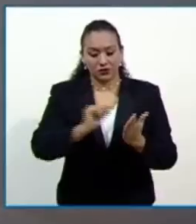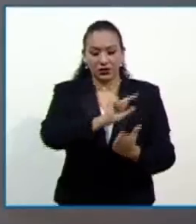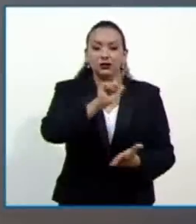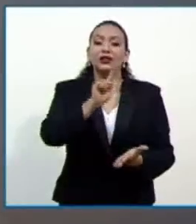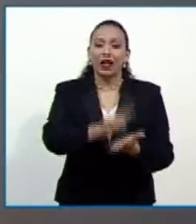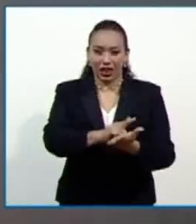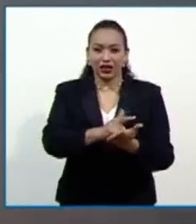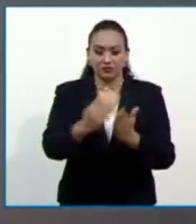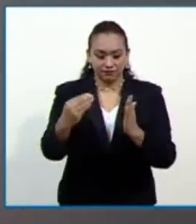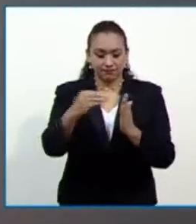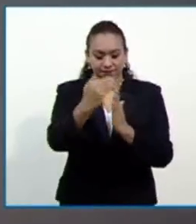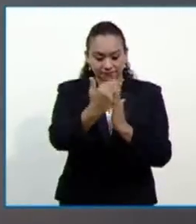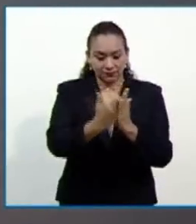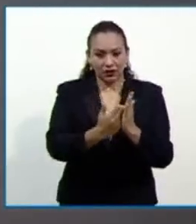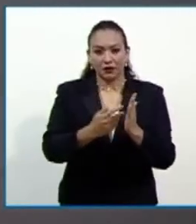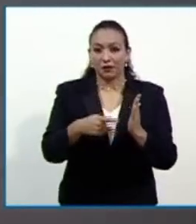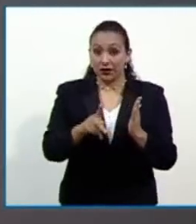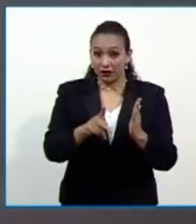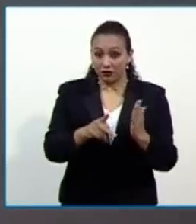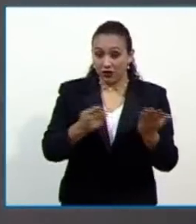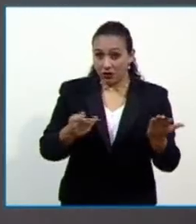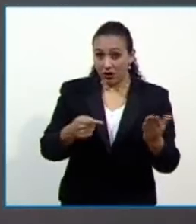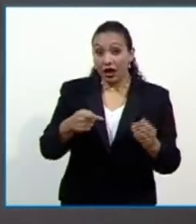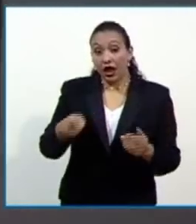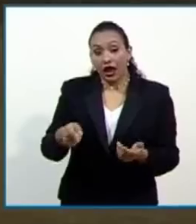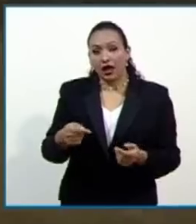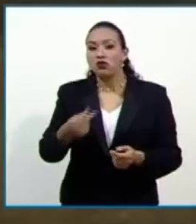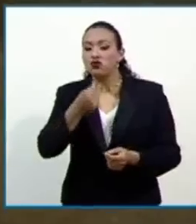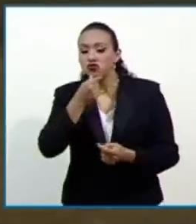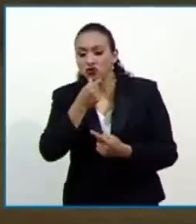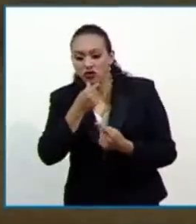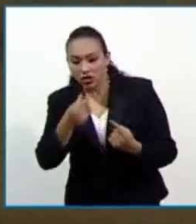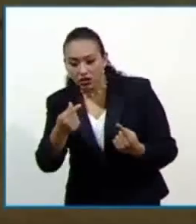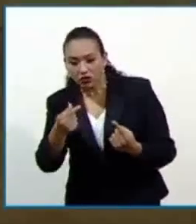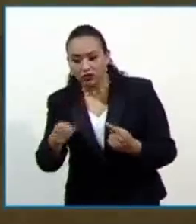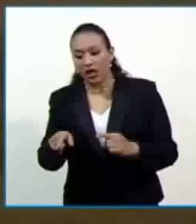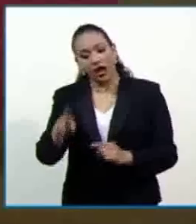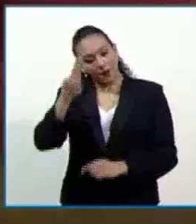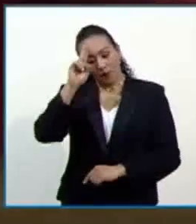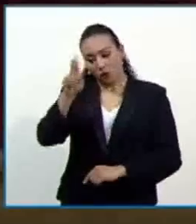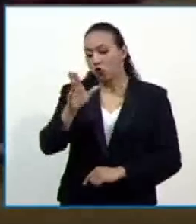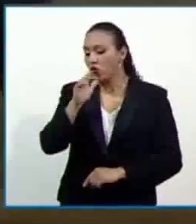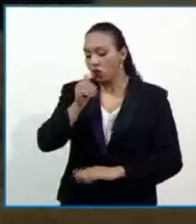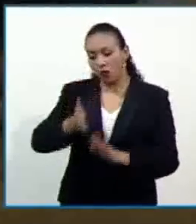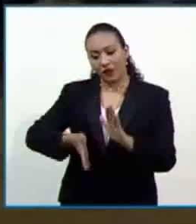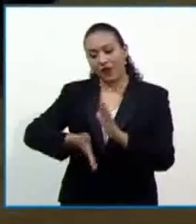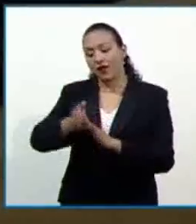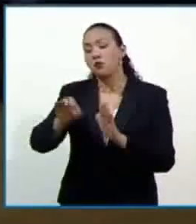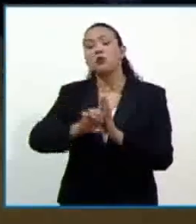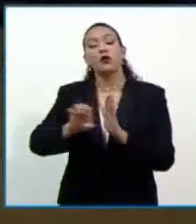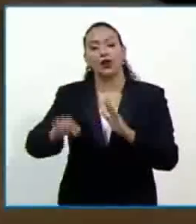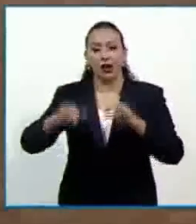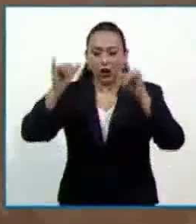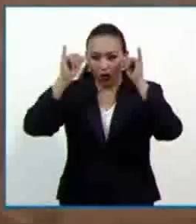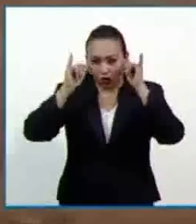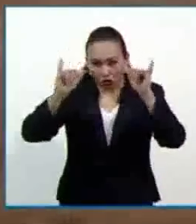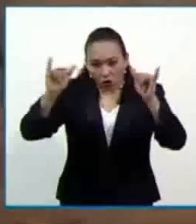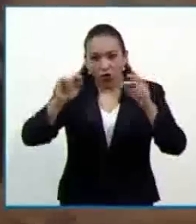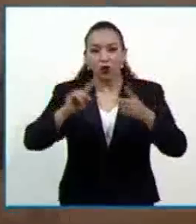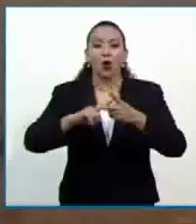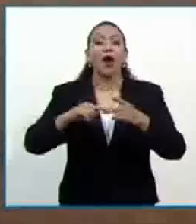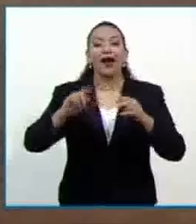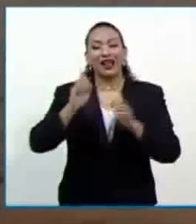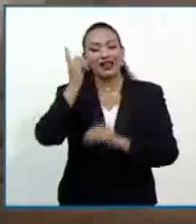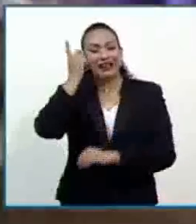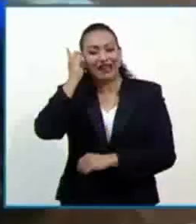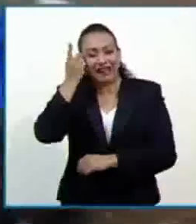correspondiente, pero no puede ser la razón para prohibir que los menores de edad asistan a espectáculos públicos como corridas de toros, charrería